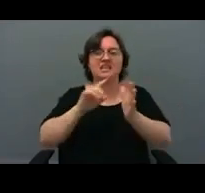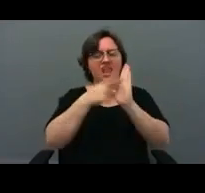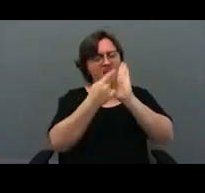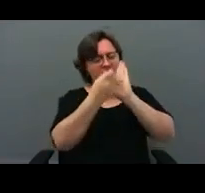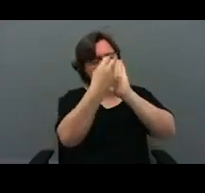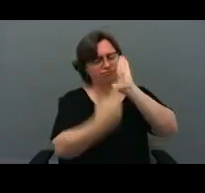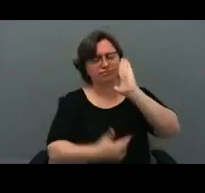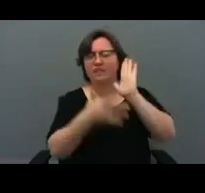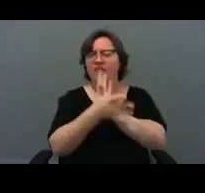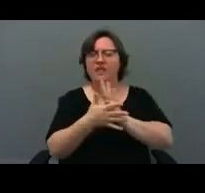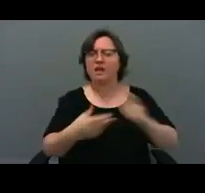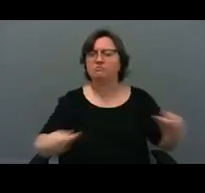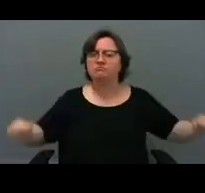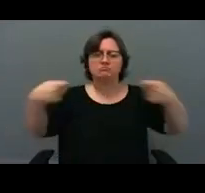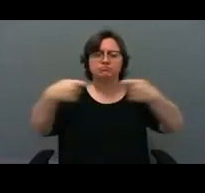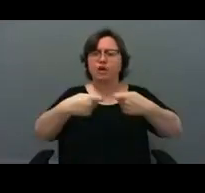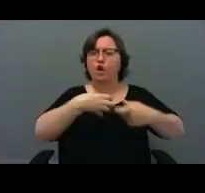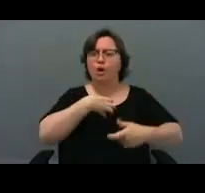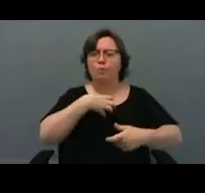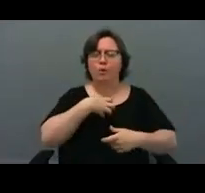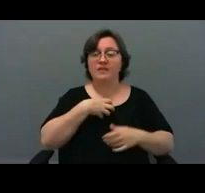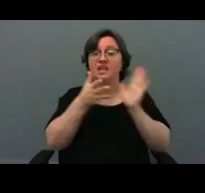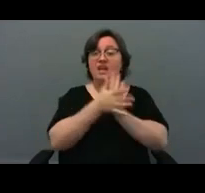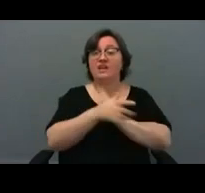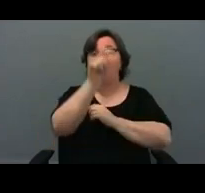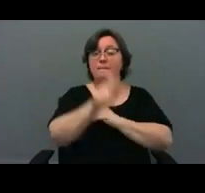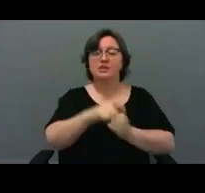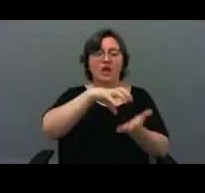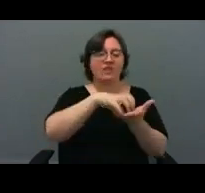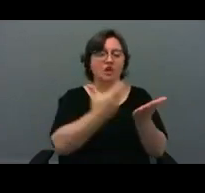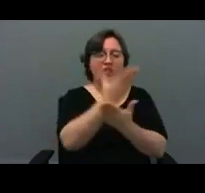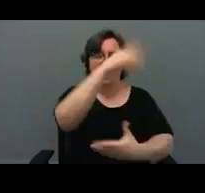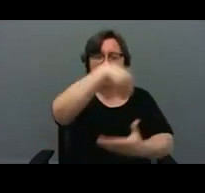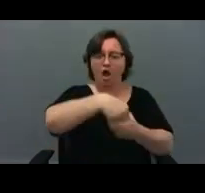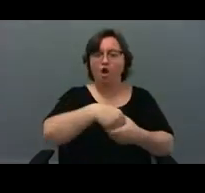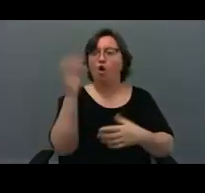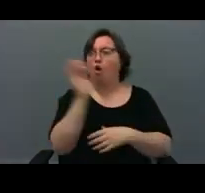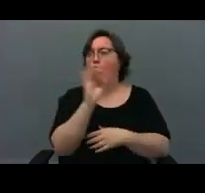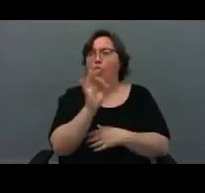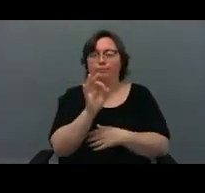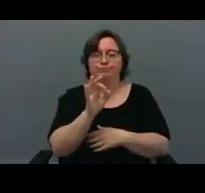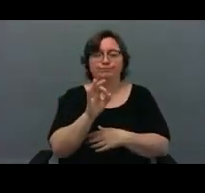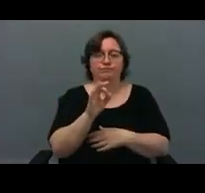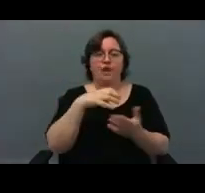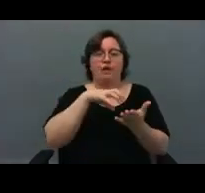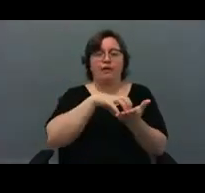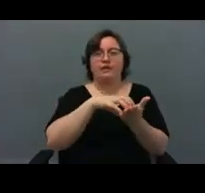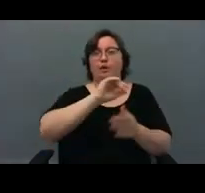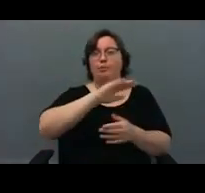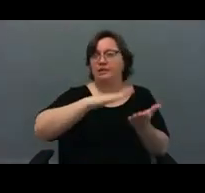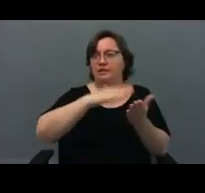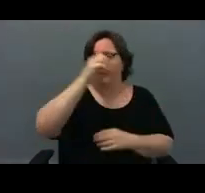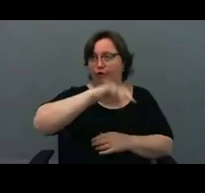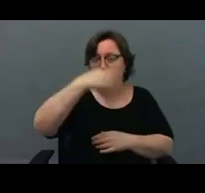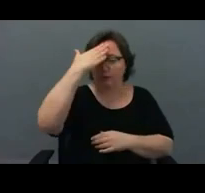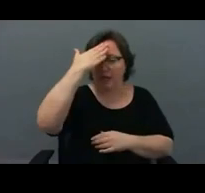una incompatibilidad. Eso quiere decir que quien esté en un centro de día o en cualquier otra solución habitacional, ya sea un